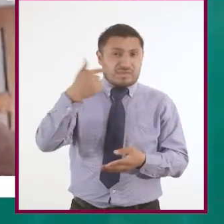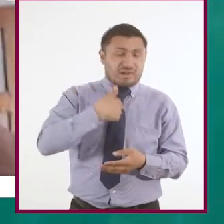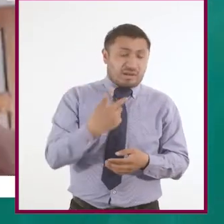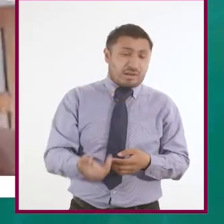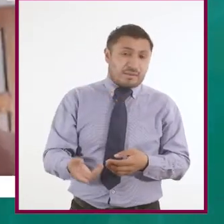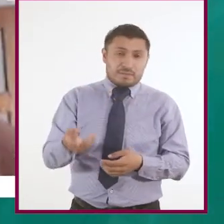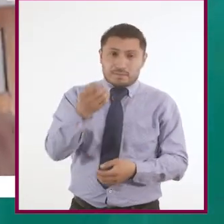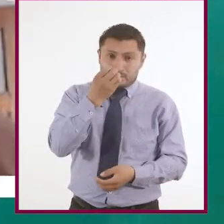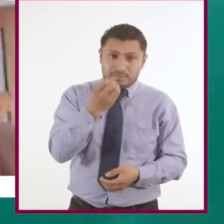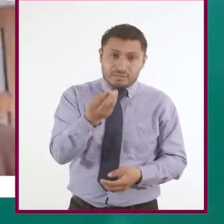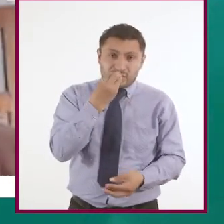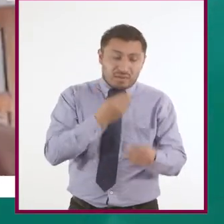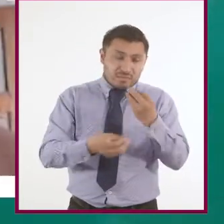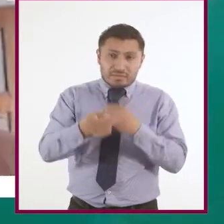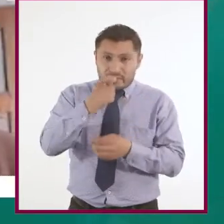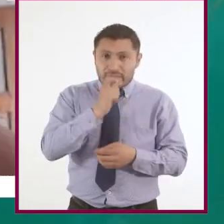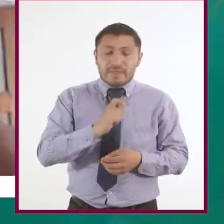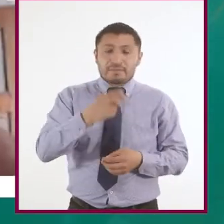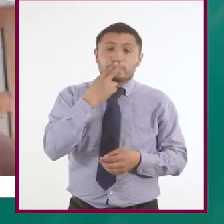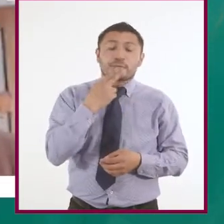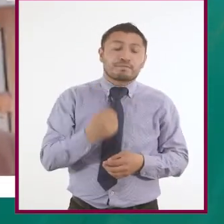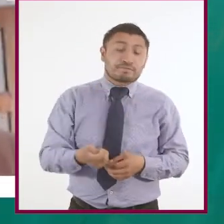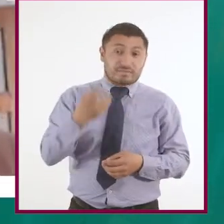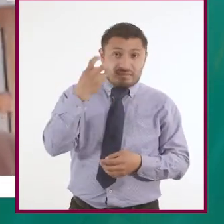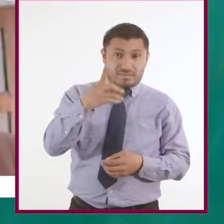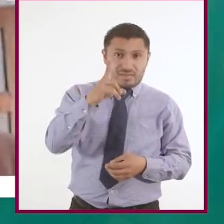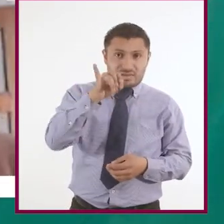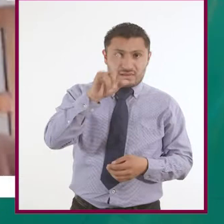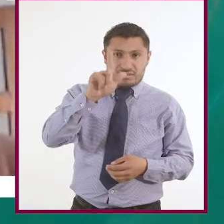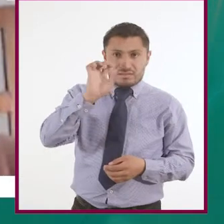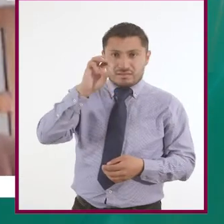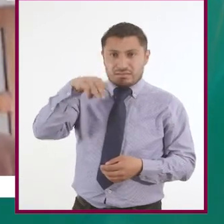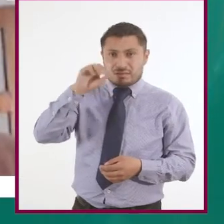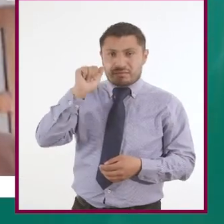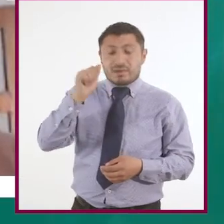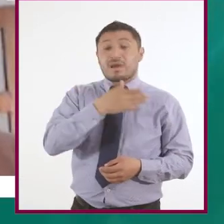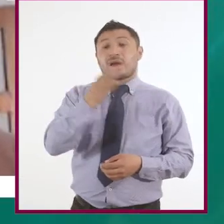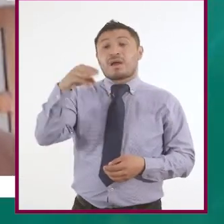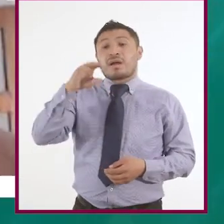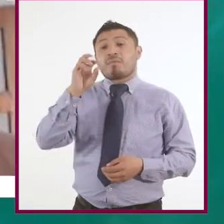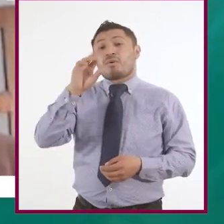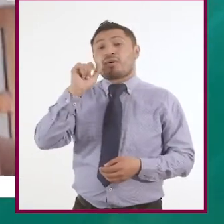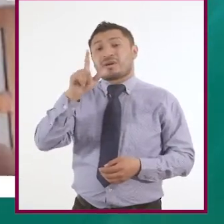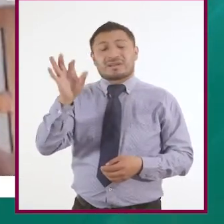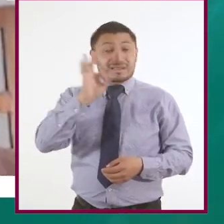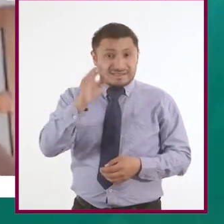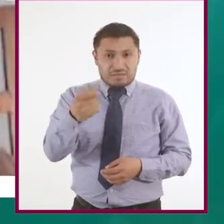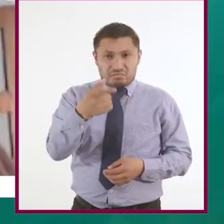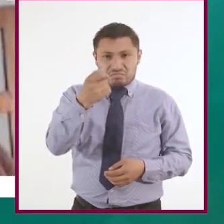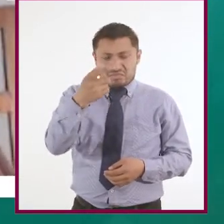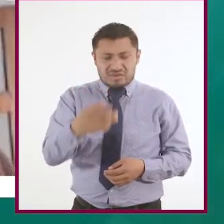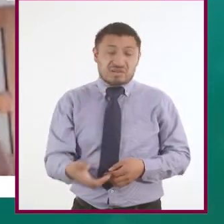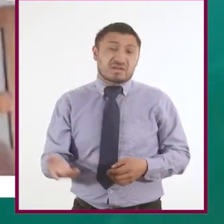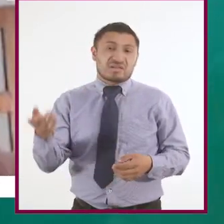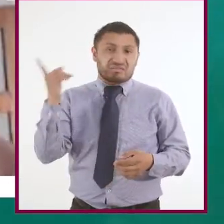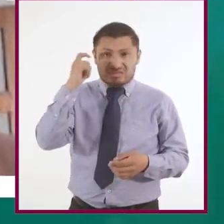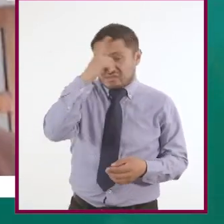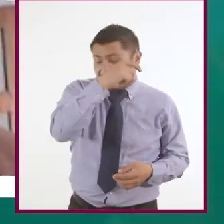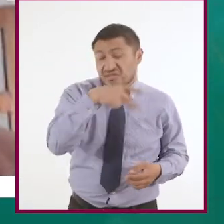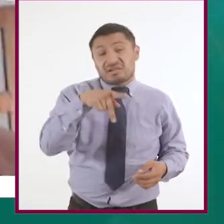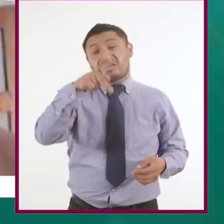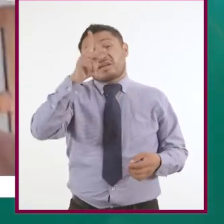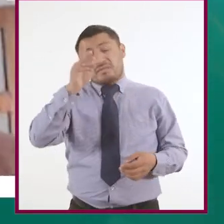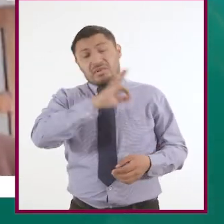un caramelo. Ese pues ya es un dilema moral, quizás de poca repercusión, pero que